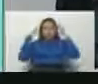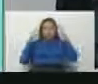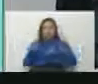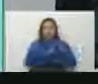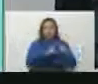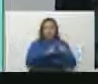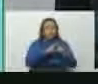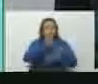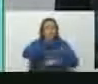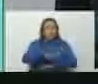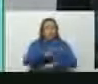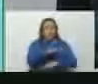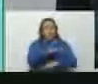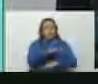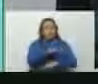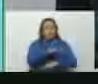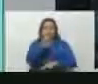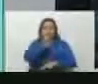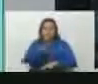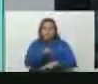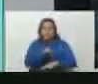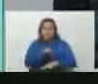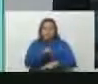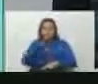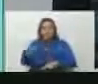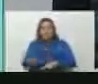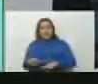persas, conozcamos, ¿verdad?, los egipcios, pero más